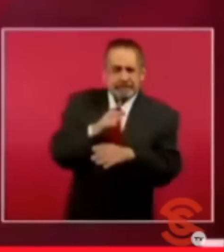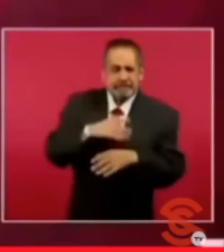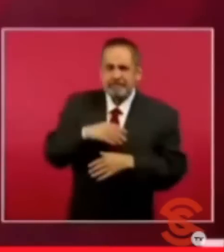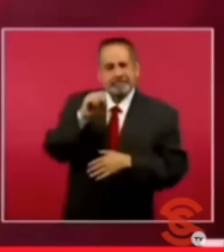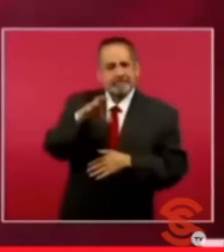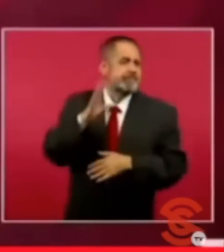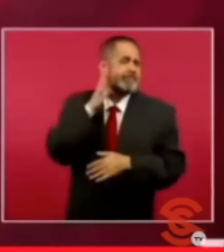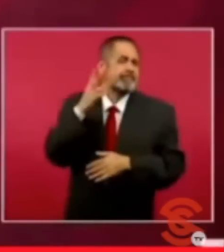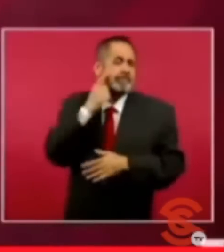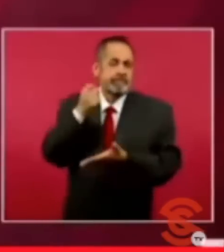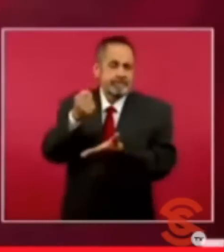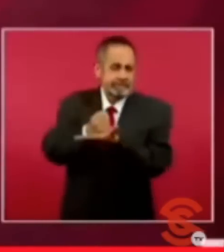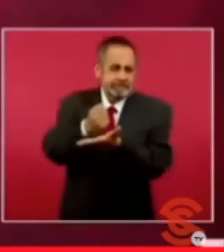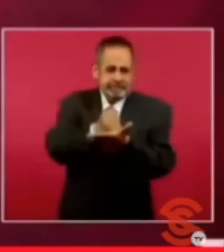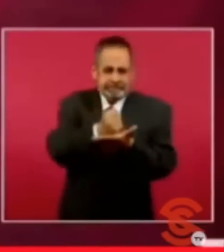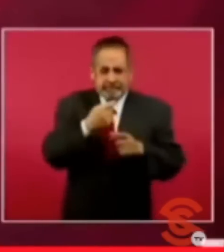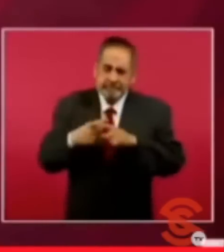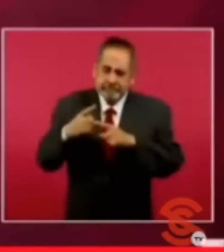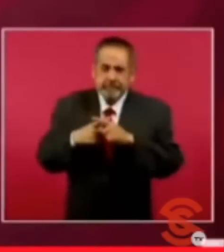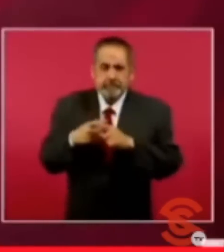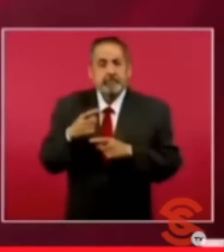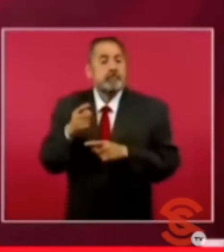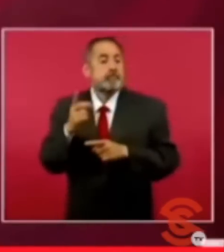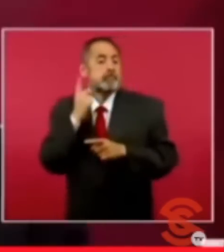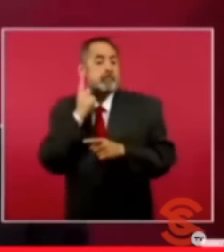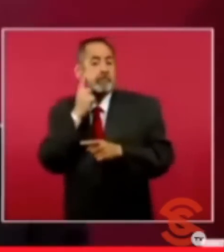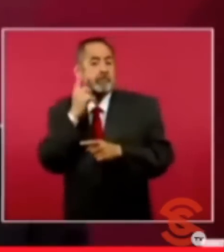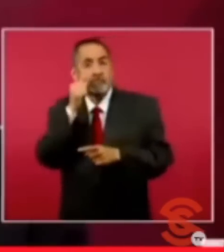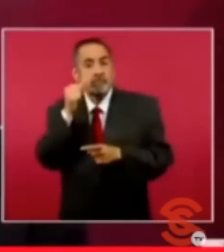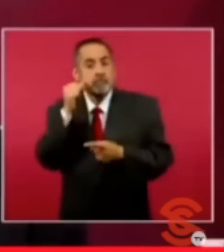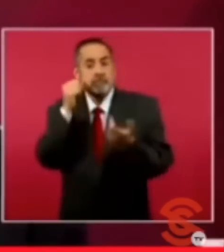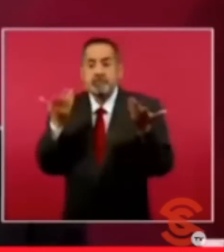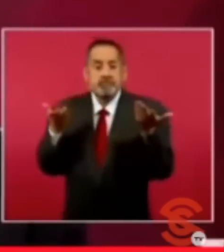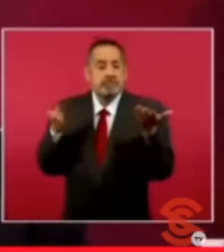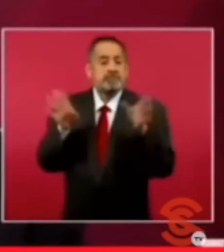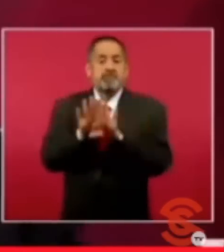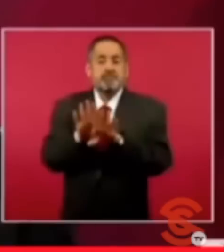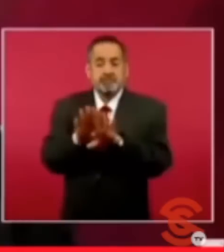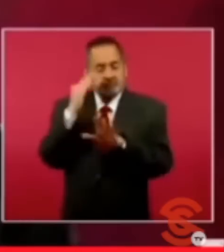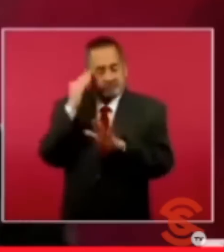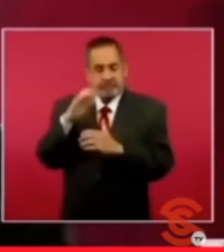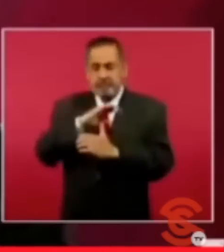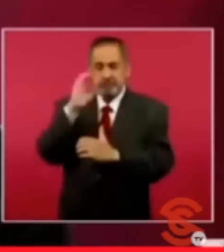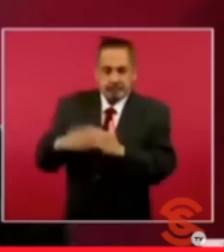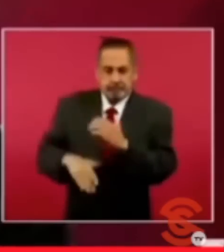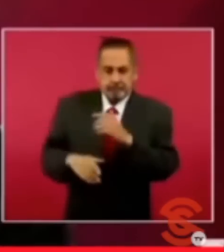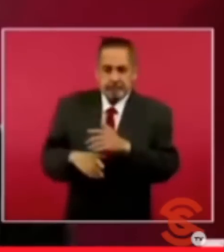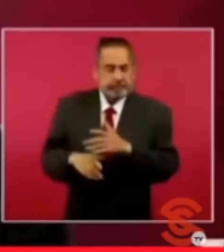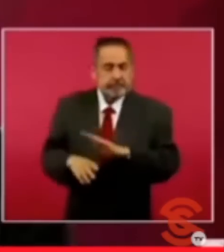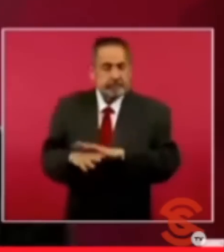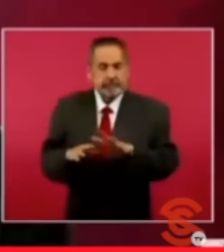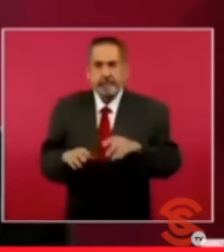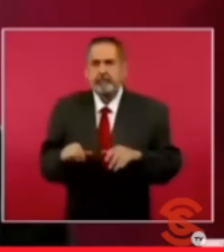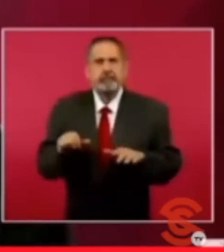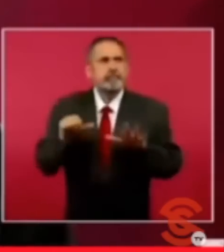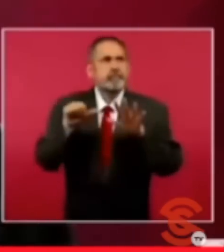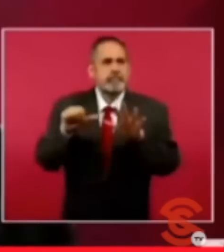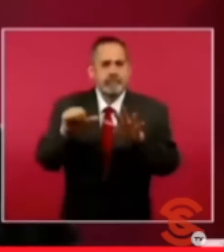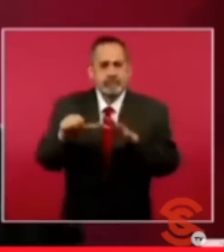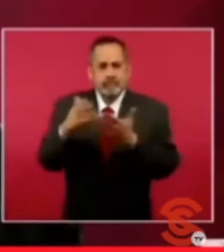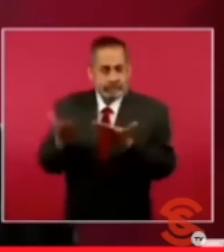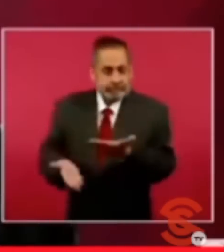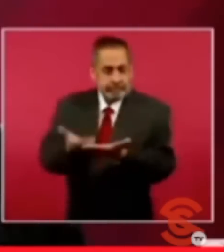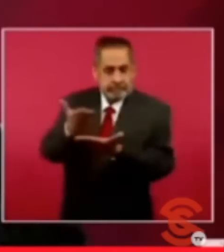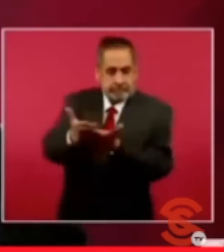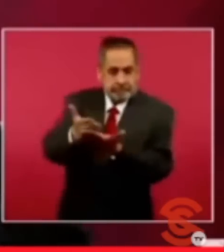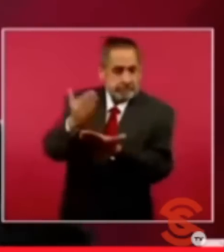a la Cámara de Diputados. Ya la Cámara de Diputados cerró, ayer clausuró su periodo. Las 16